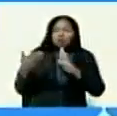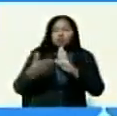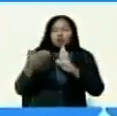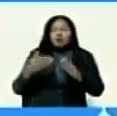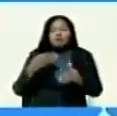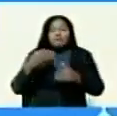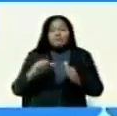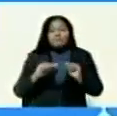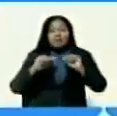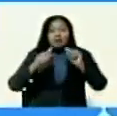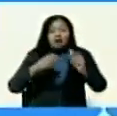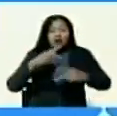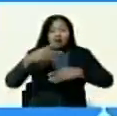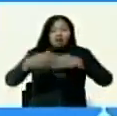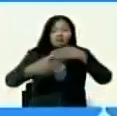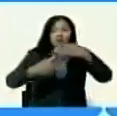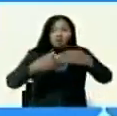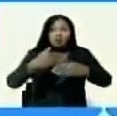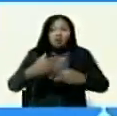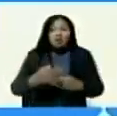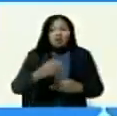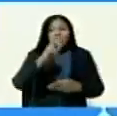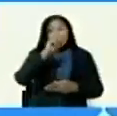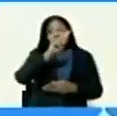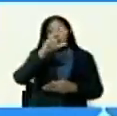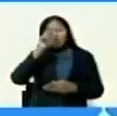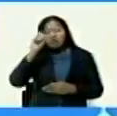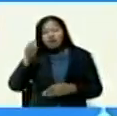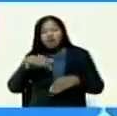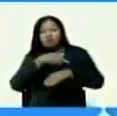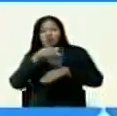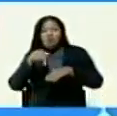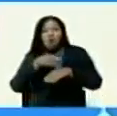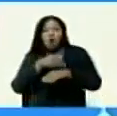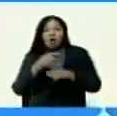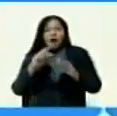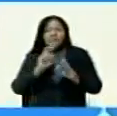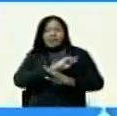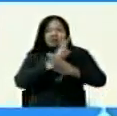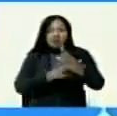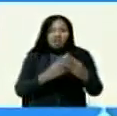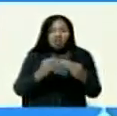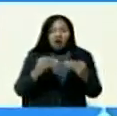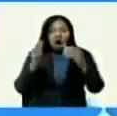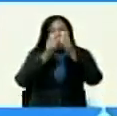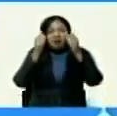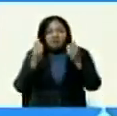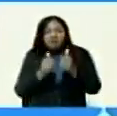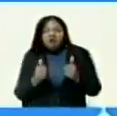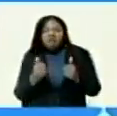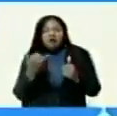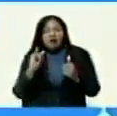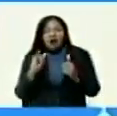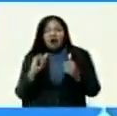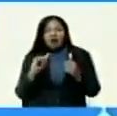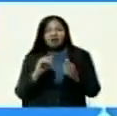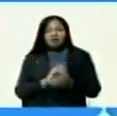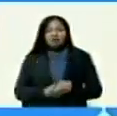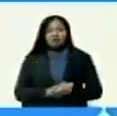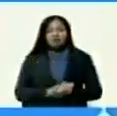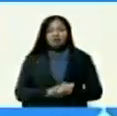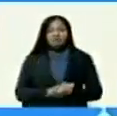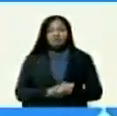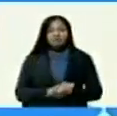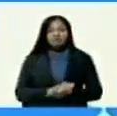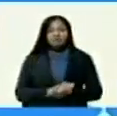un proceso que tardó 130 horas, un proceso para reforzar los mecanismos de seguridad, los